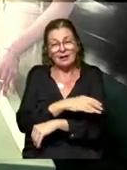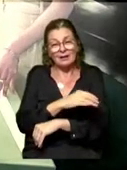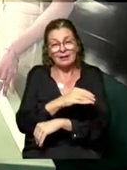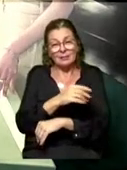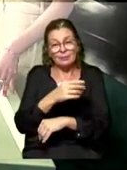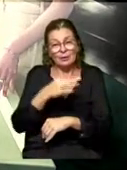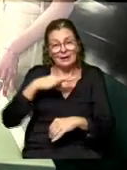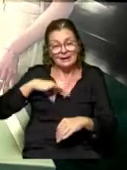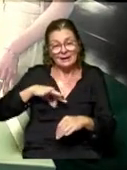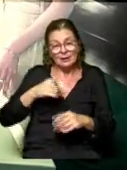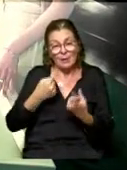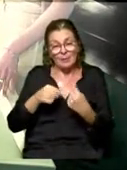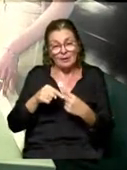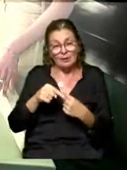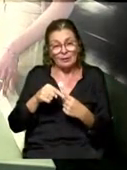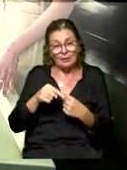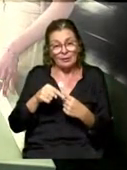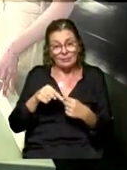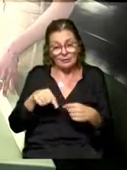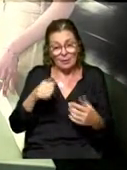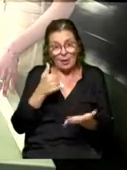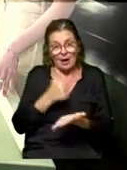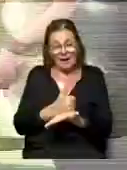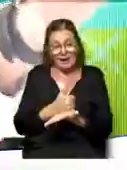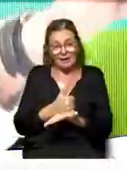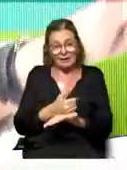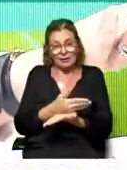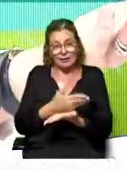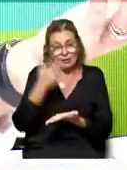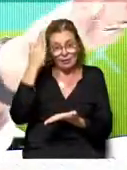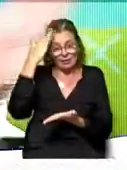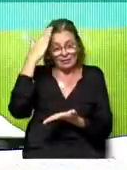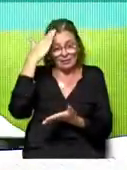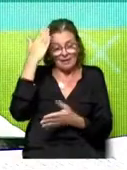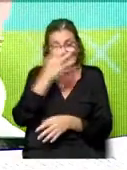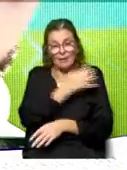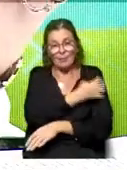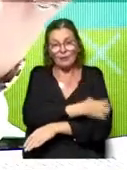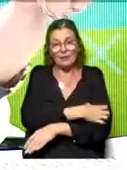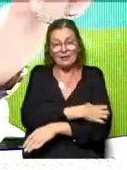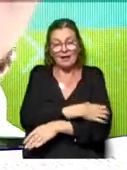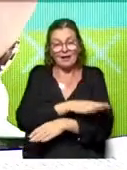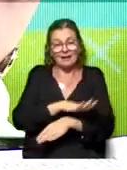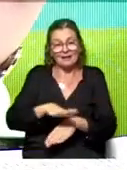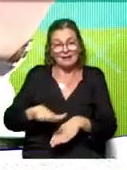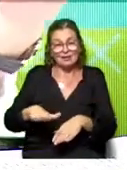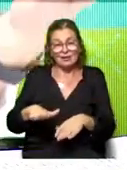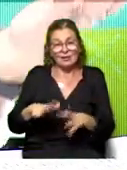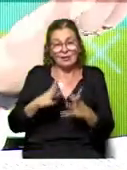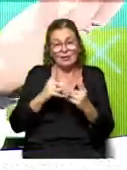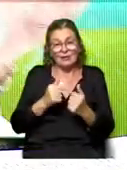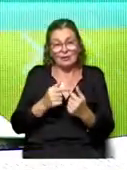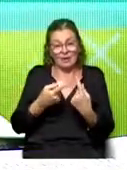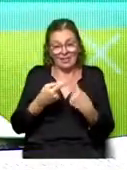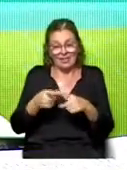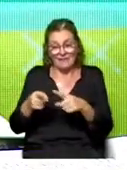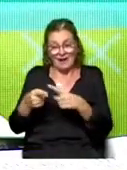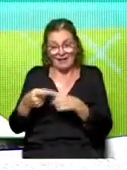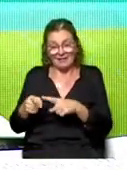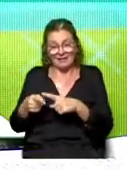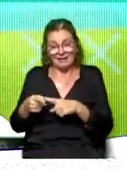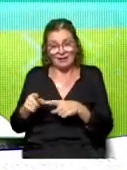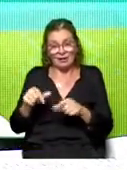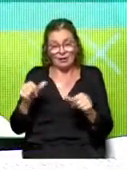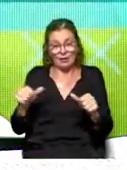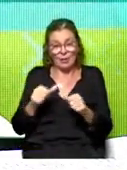ingresos. Pero los que estamos acá y los que saben de pobreza, la pobreza en los niños se mide de forma multidimensional. El que no